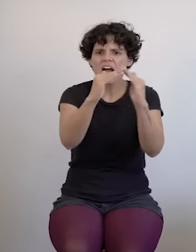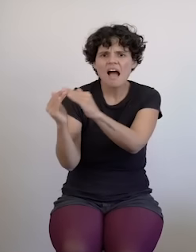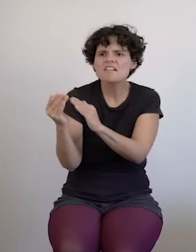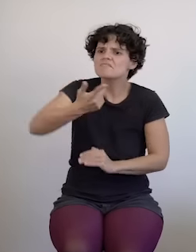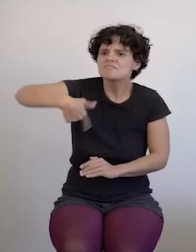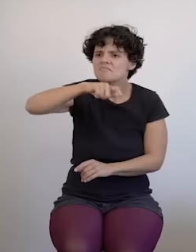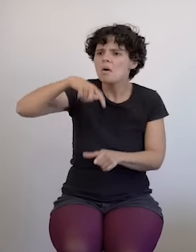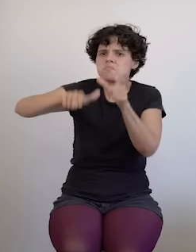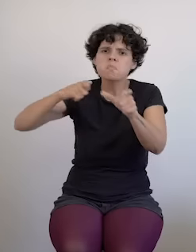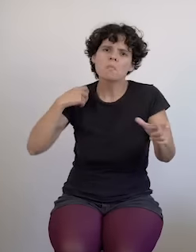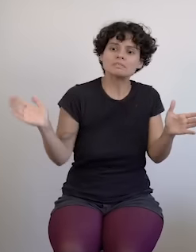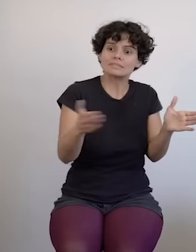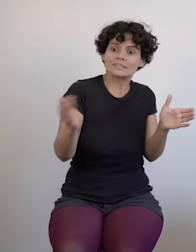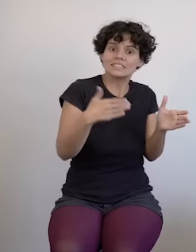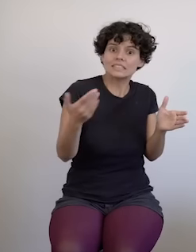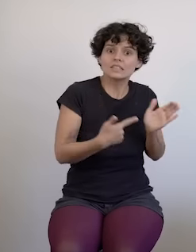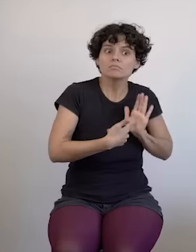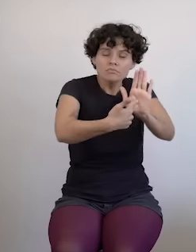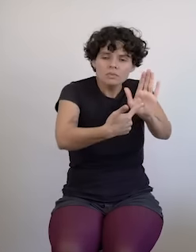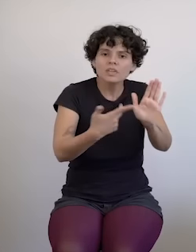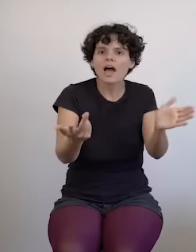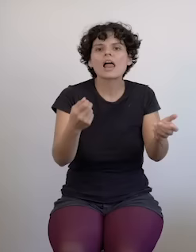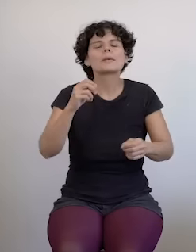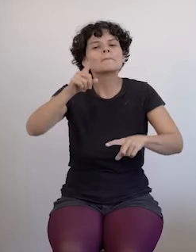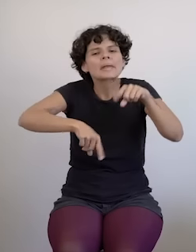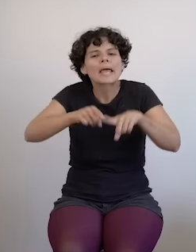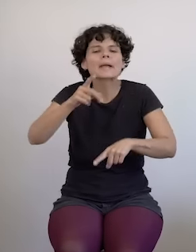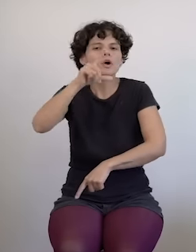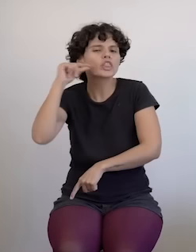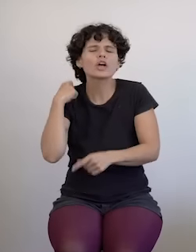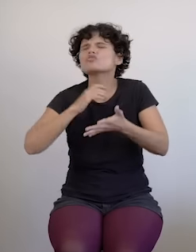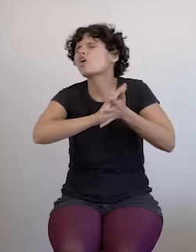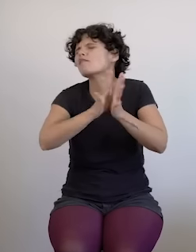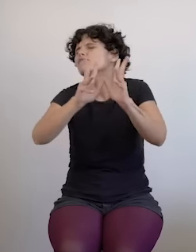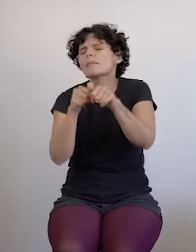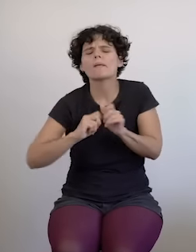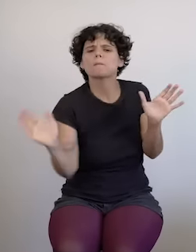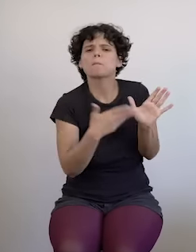la población en el remix. Le dan el sueño a toda la población y también a los